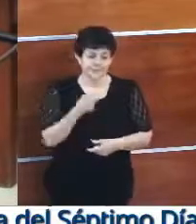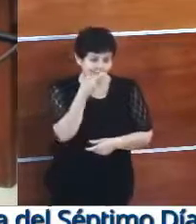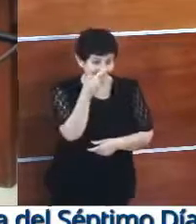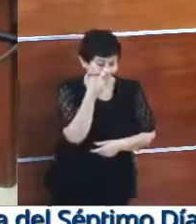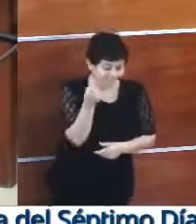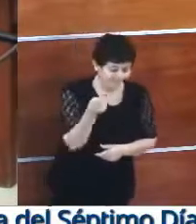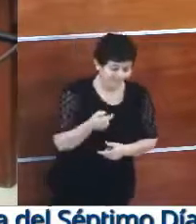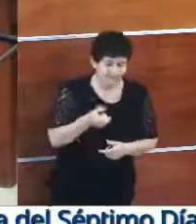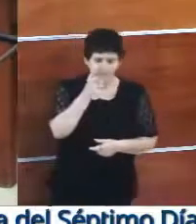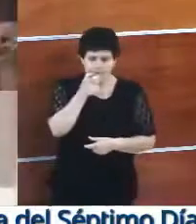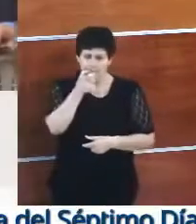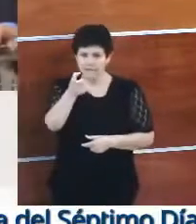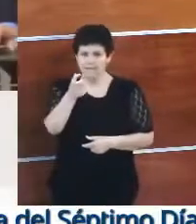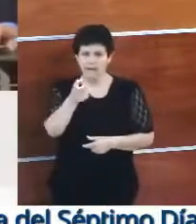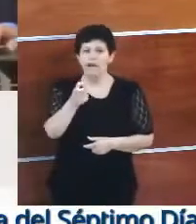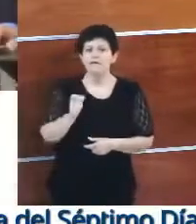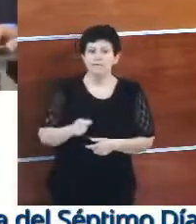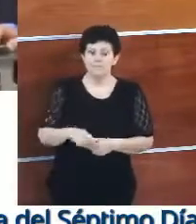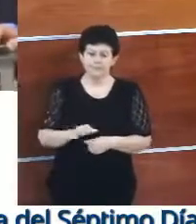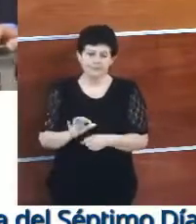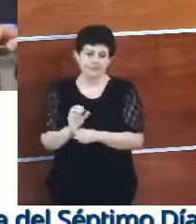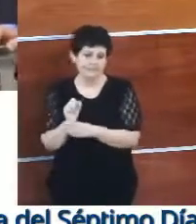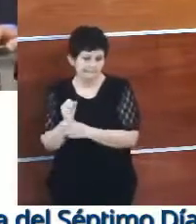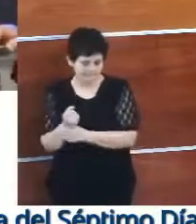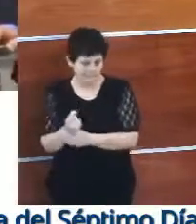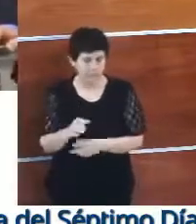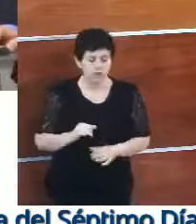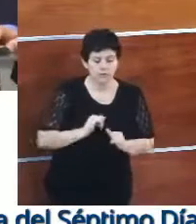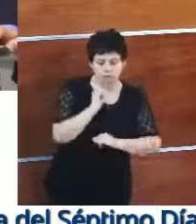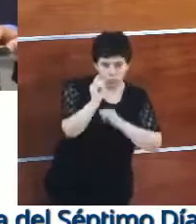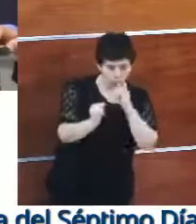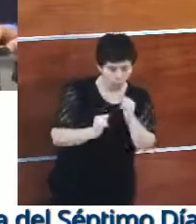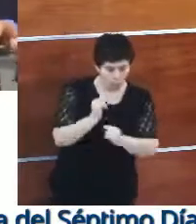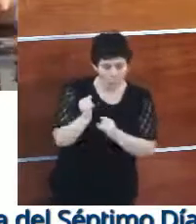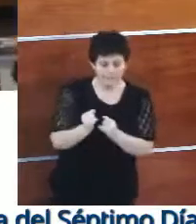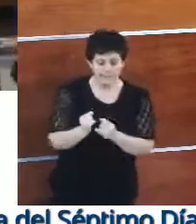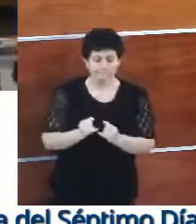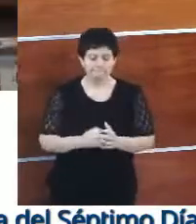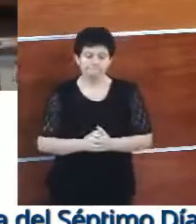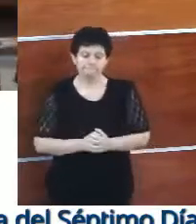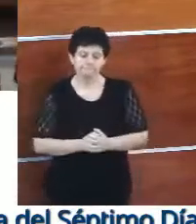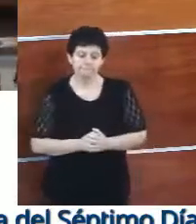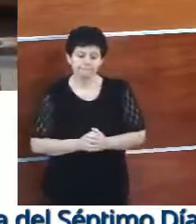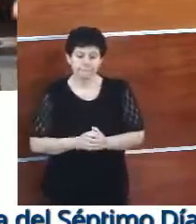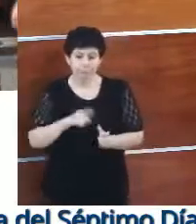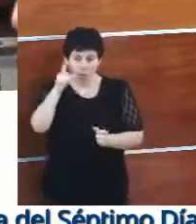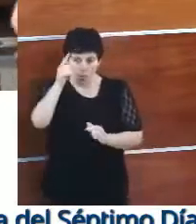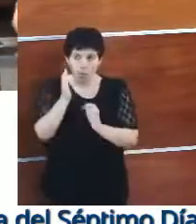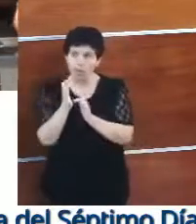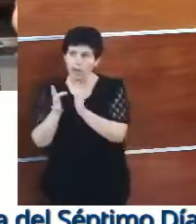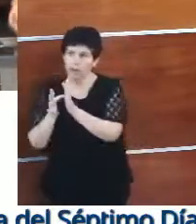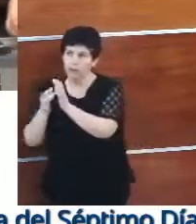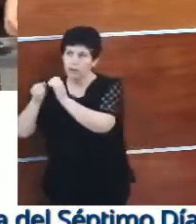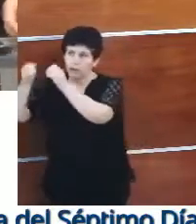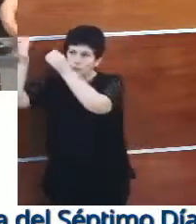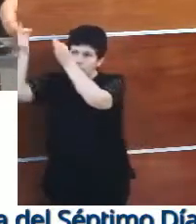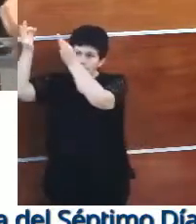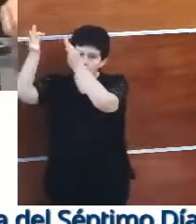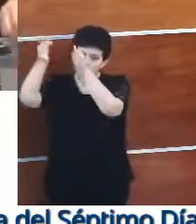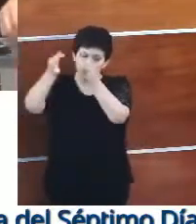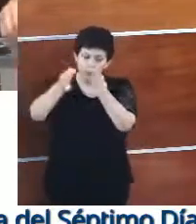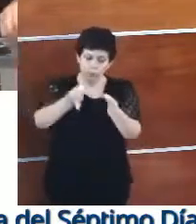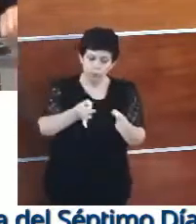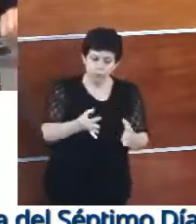siguiente término que usa Pedro en 1 Pedro 5:4. Él dice, cuando aparezca, ¿quién?